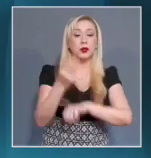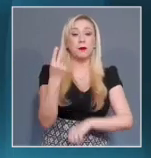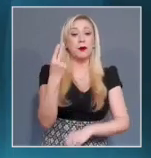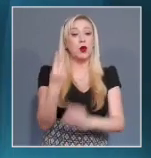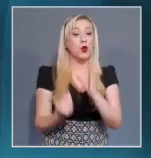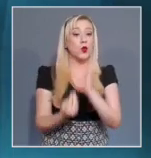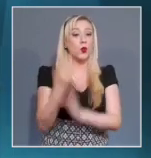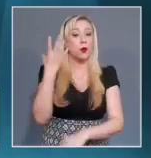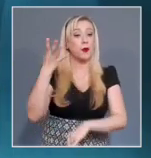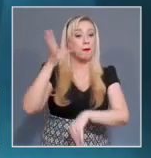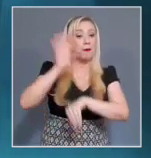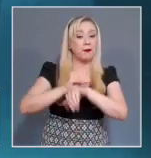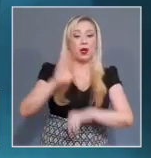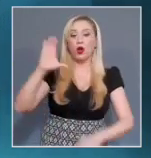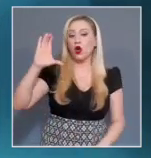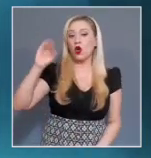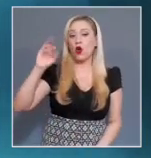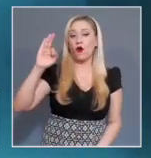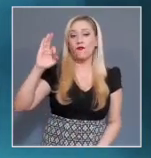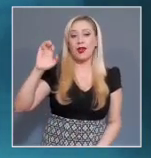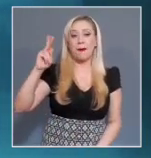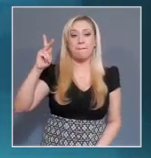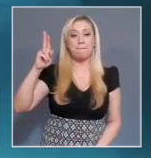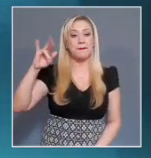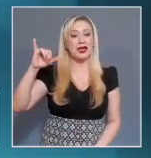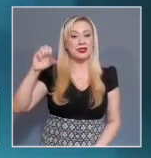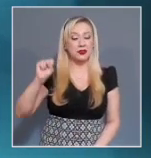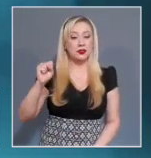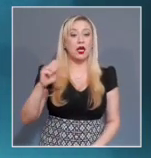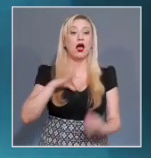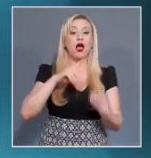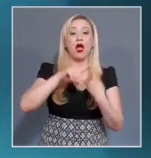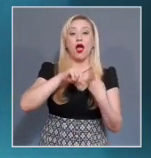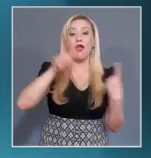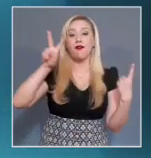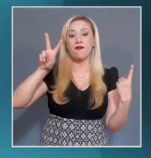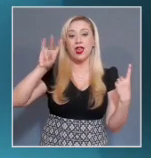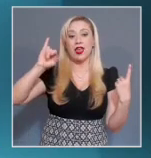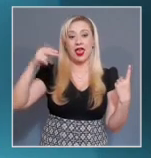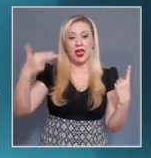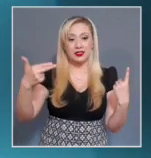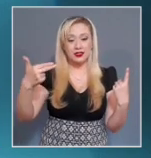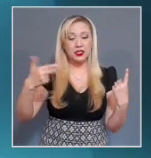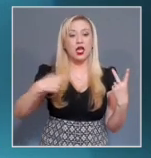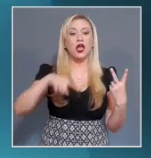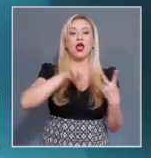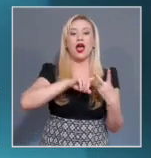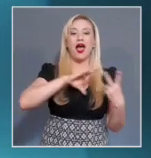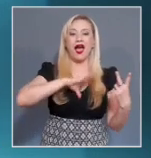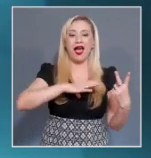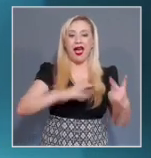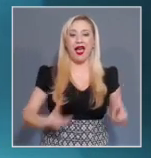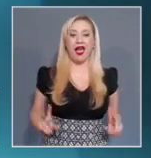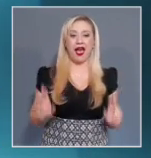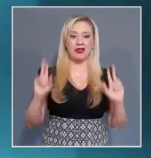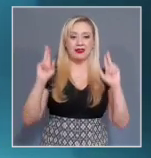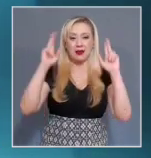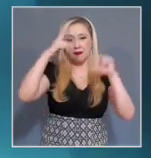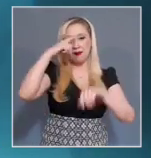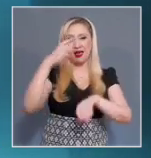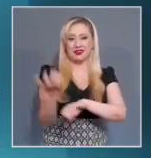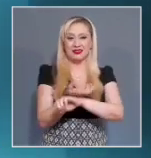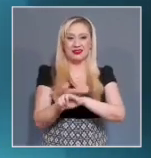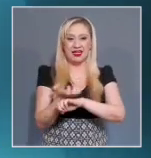que destacan uno para el tratamiento del VIH y otro para la atención de la leucemia aguda linfoide. Además, se obtuvo el